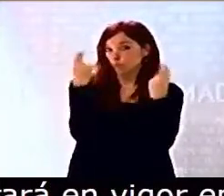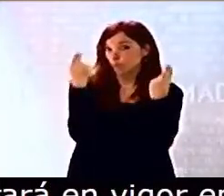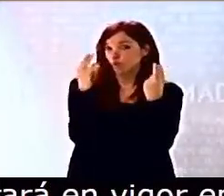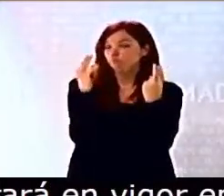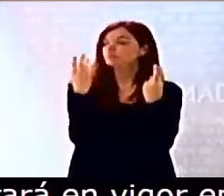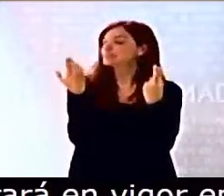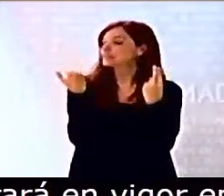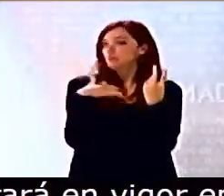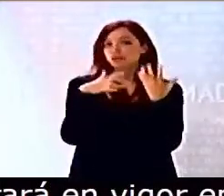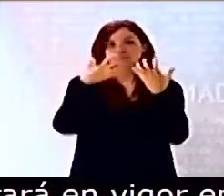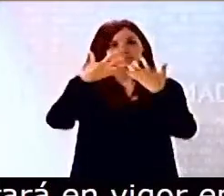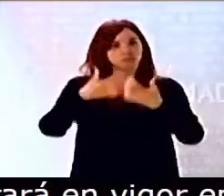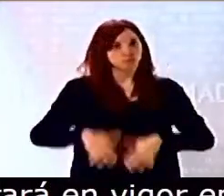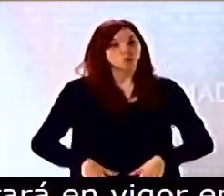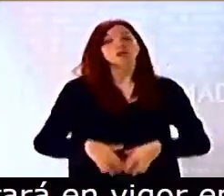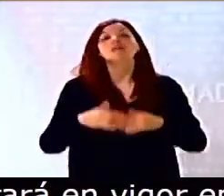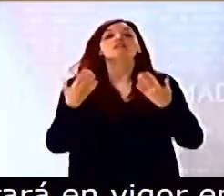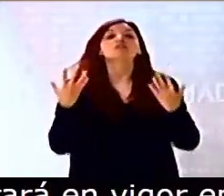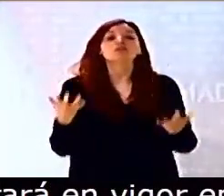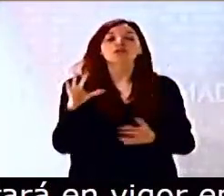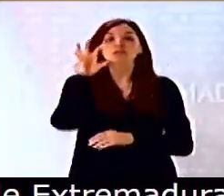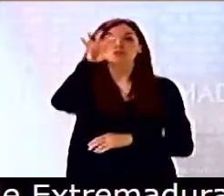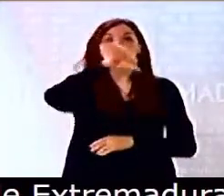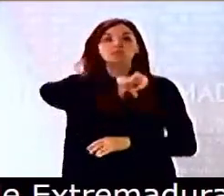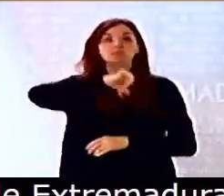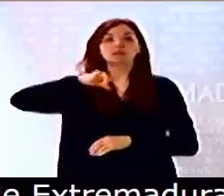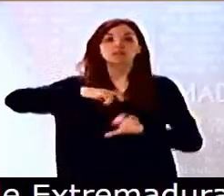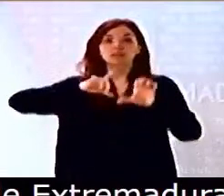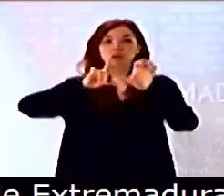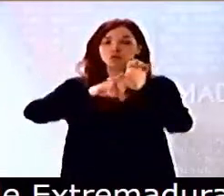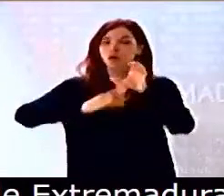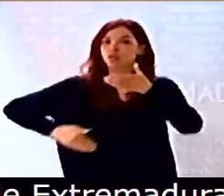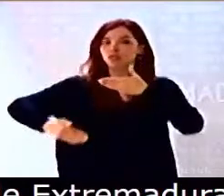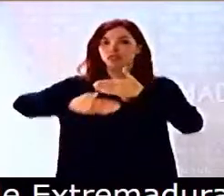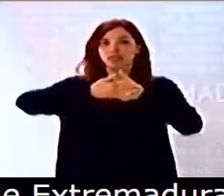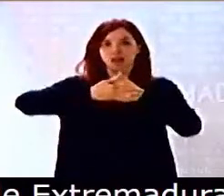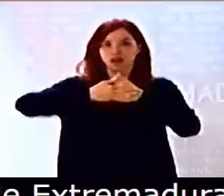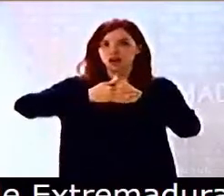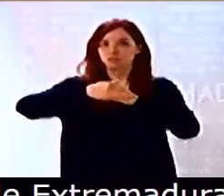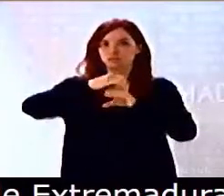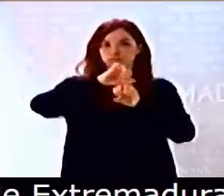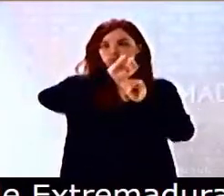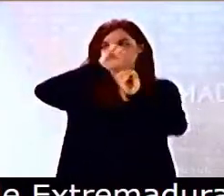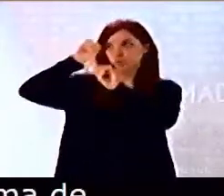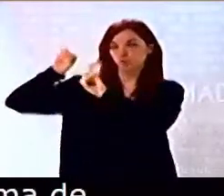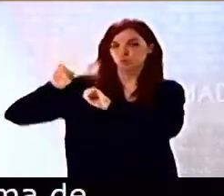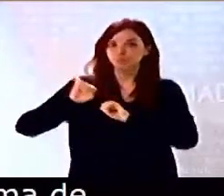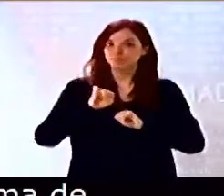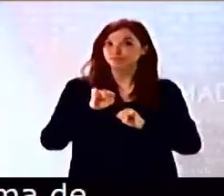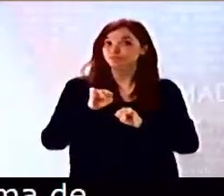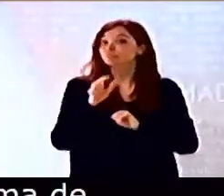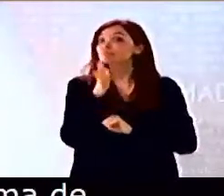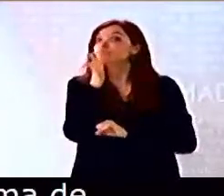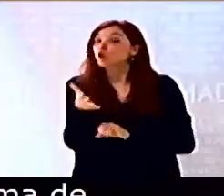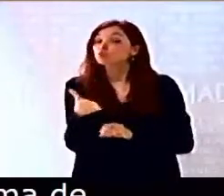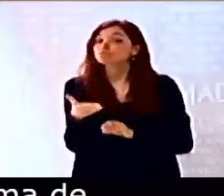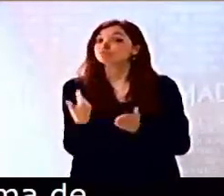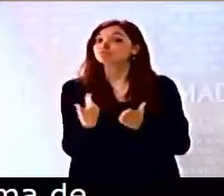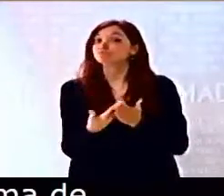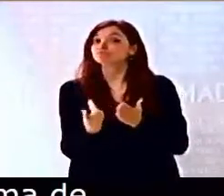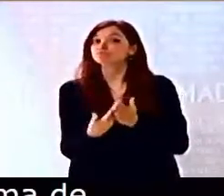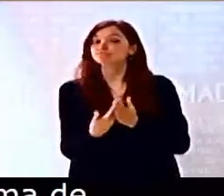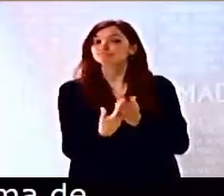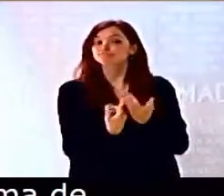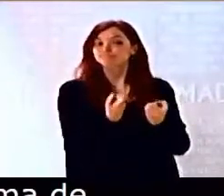Por lo tanto, cierre perimetral de la Comunidad Autónoma de Extremadura a la luz de unos datos objetivos